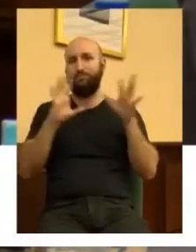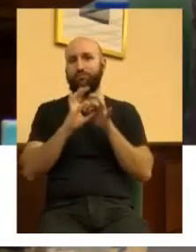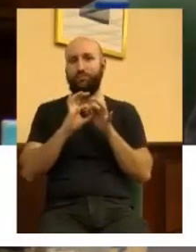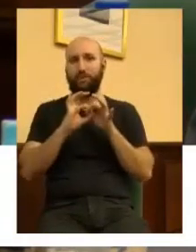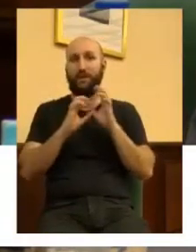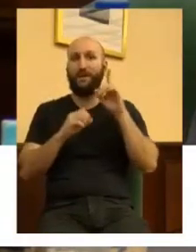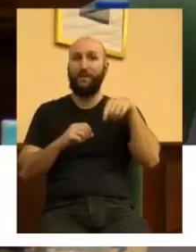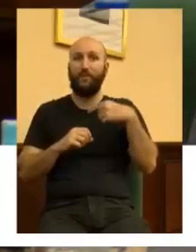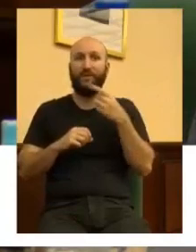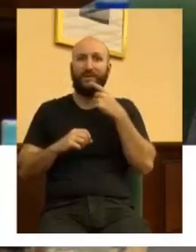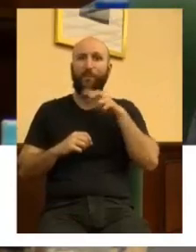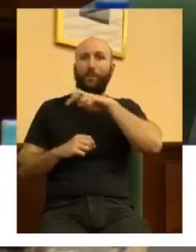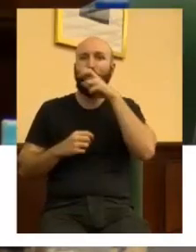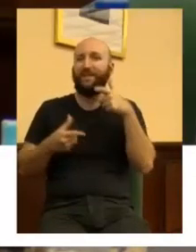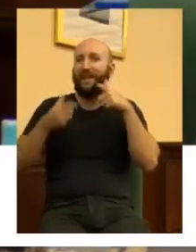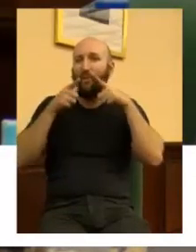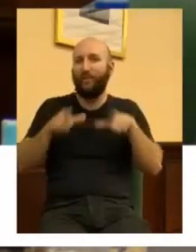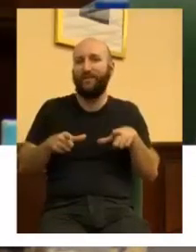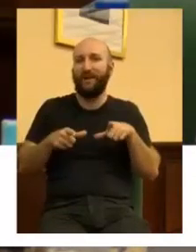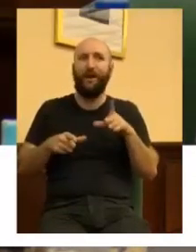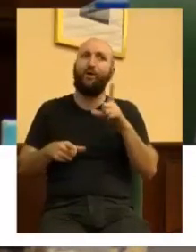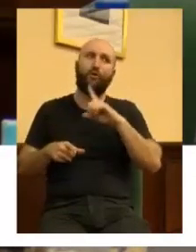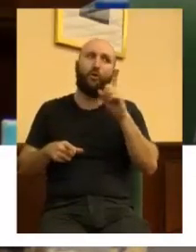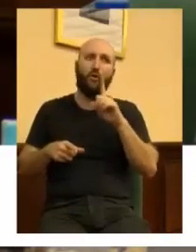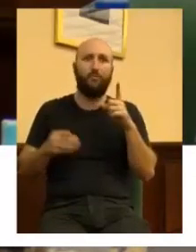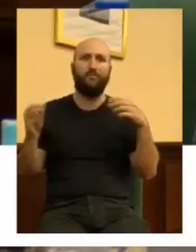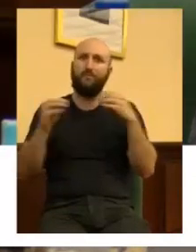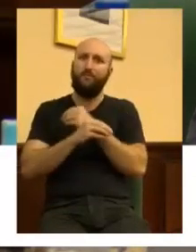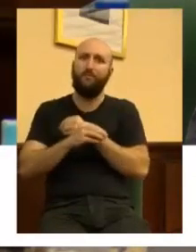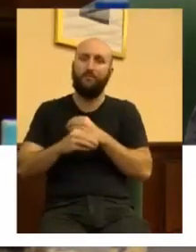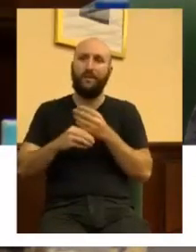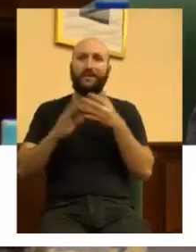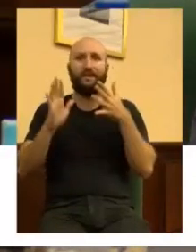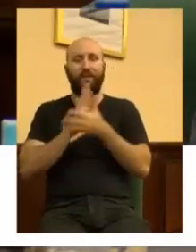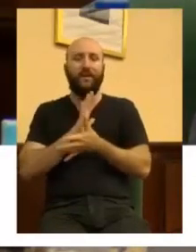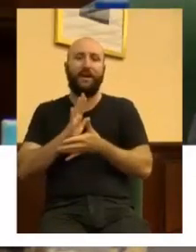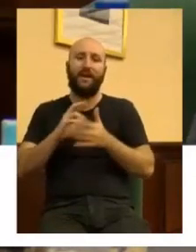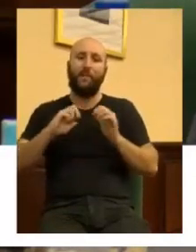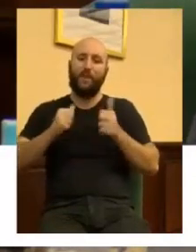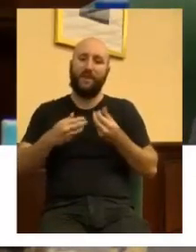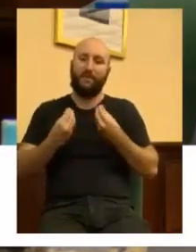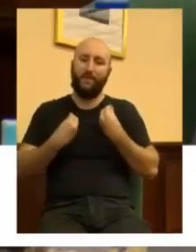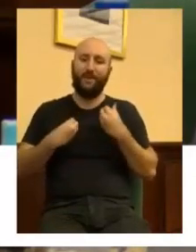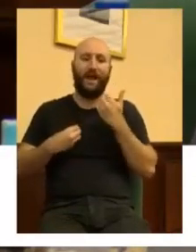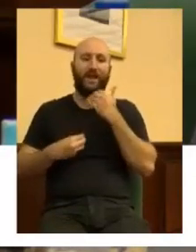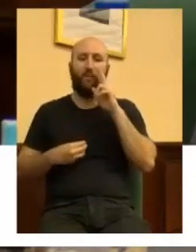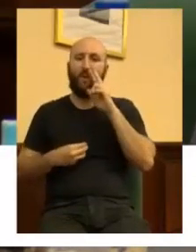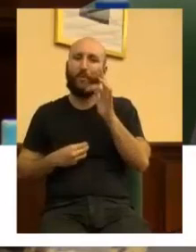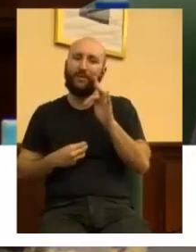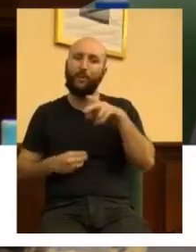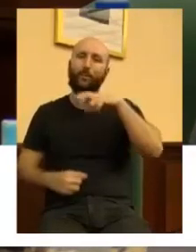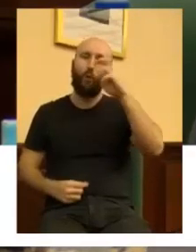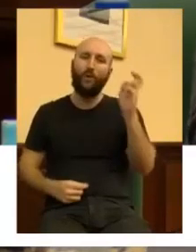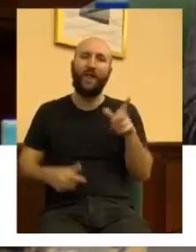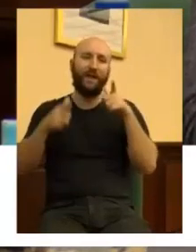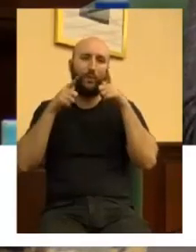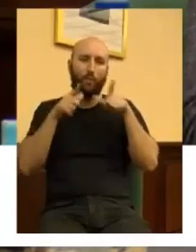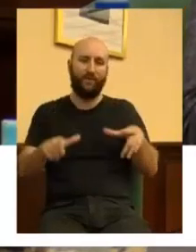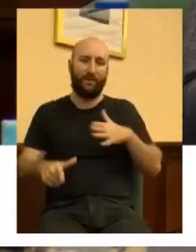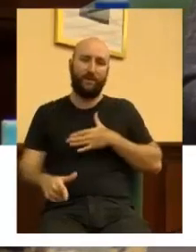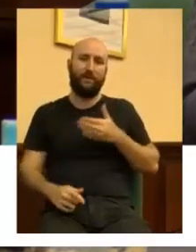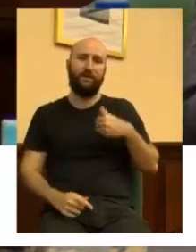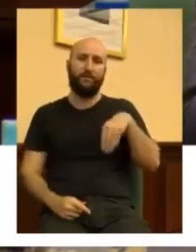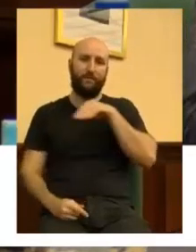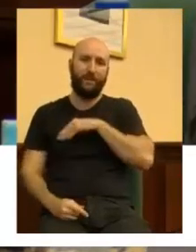continuación niega la pluralidad lingüística. Vamos a empezar a vivir como algo positivo la pluralidad lingüística de nuestro